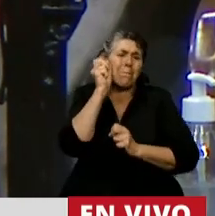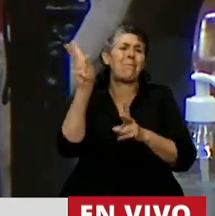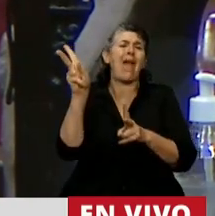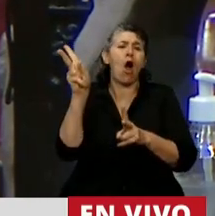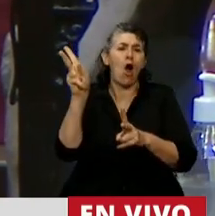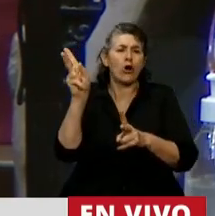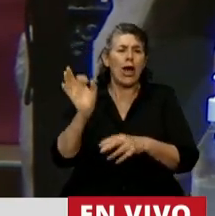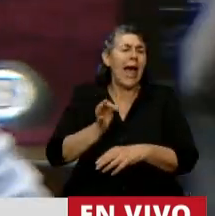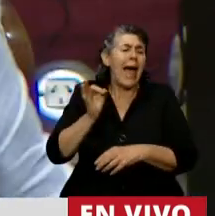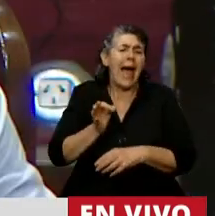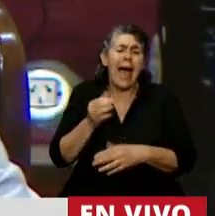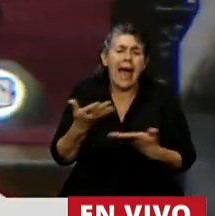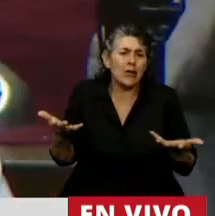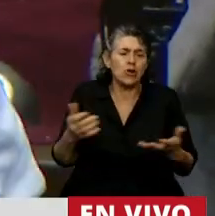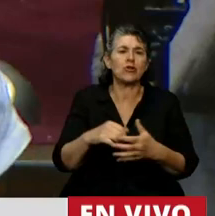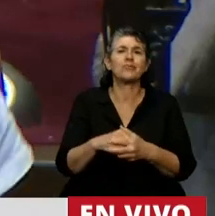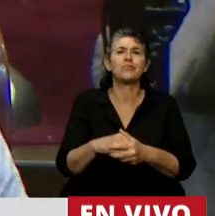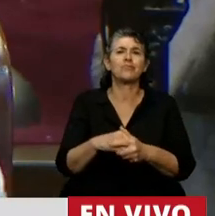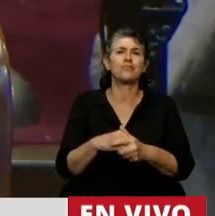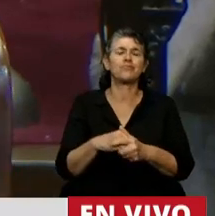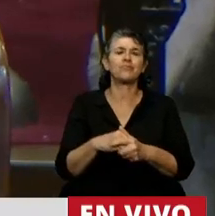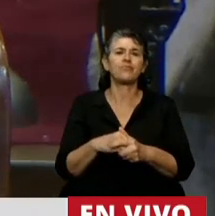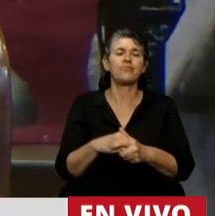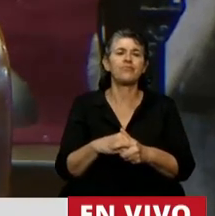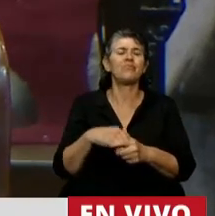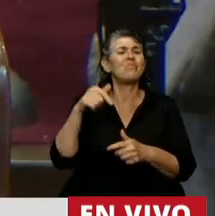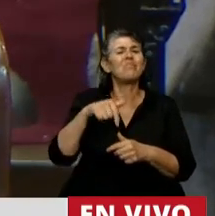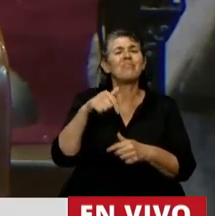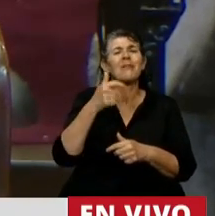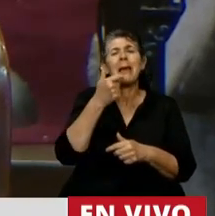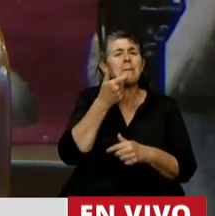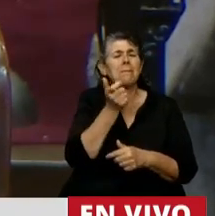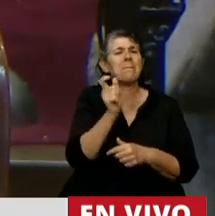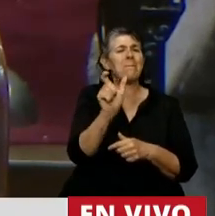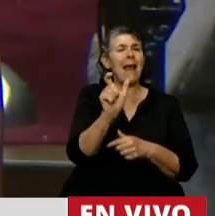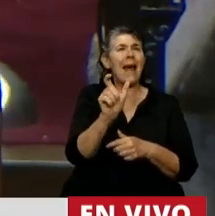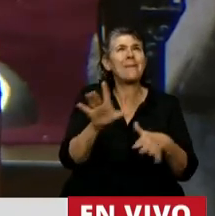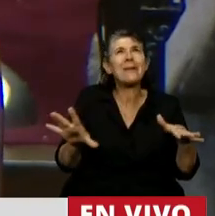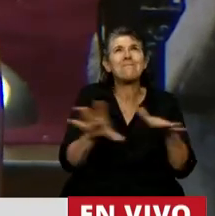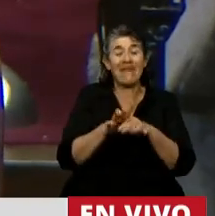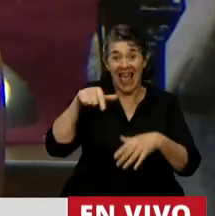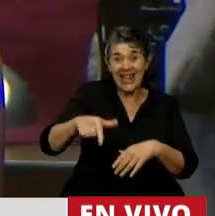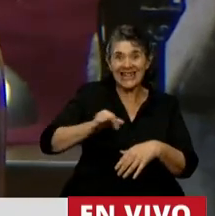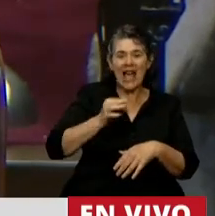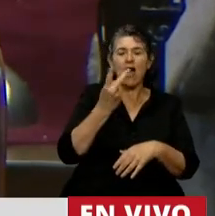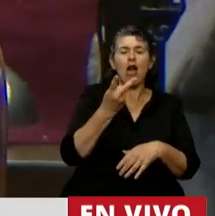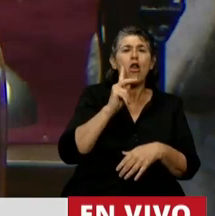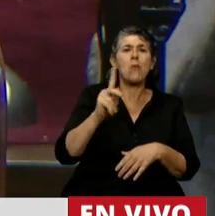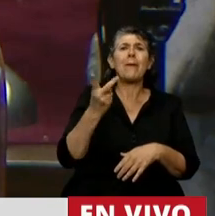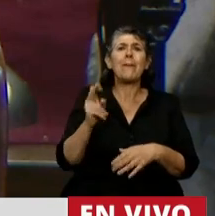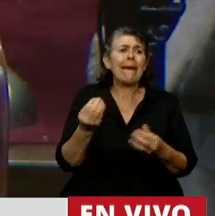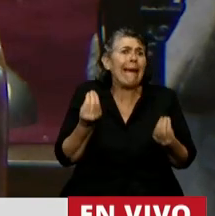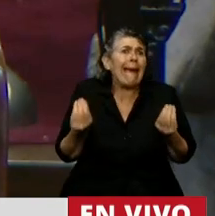llevado todo, y creo que la palabra que va a identificar este año va a ser la